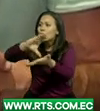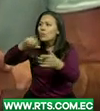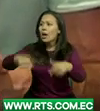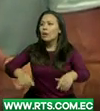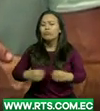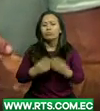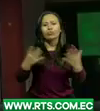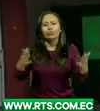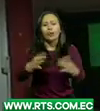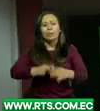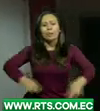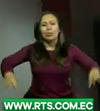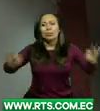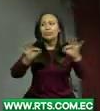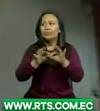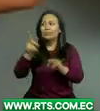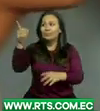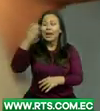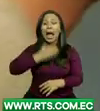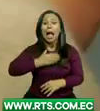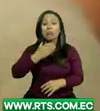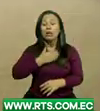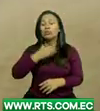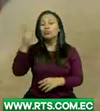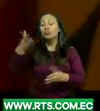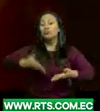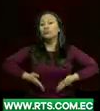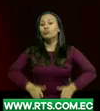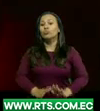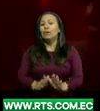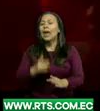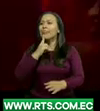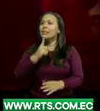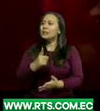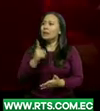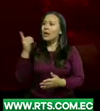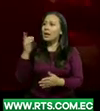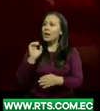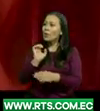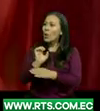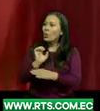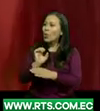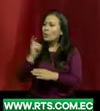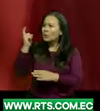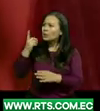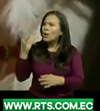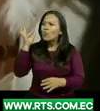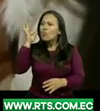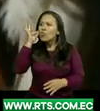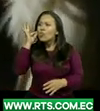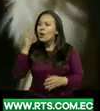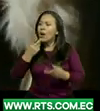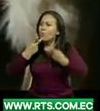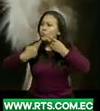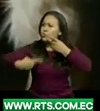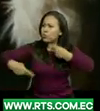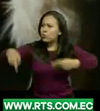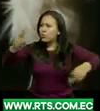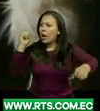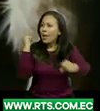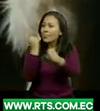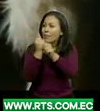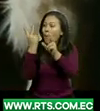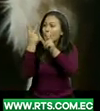parecía un desafío. La cineasta ambateña reconoce el empoderamiento femenino en esta rama del arte y espera que la ola favorable para las